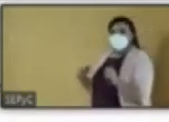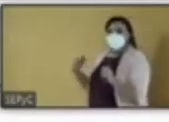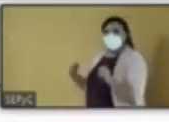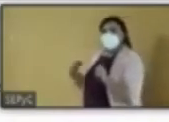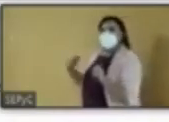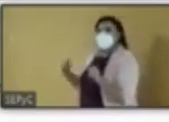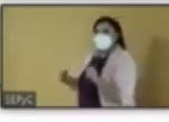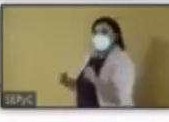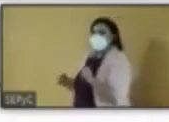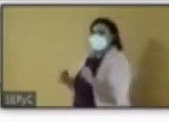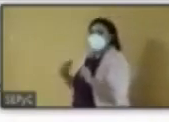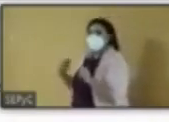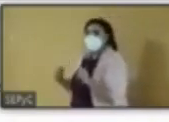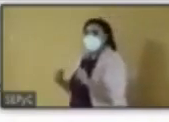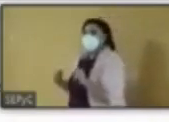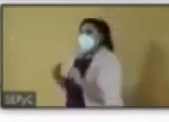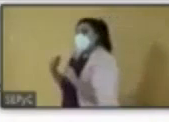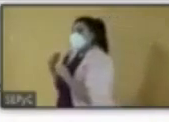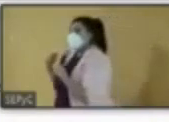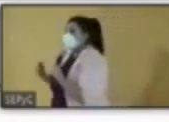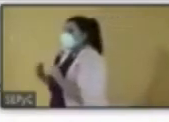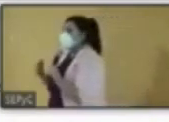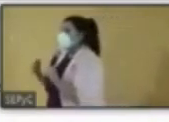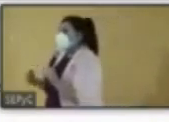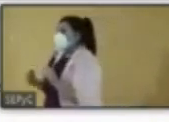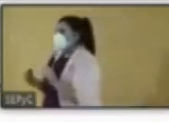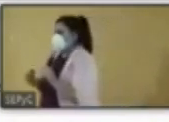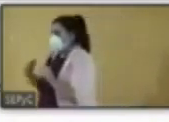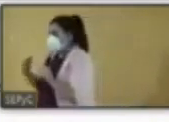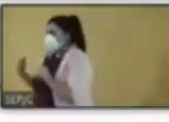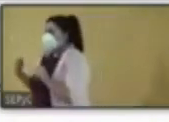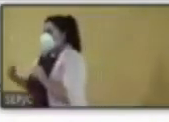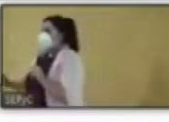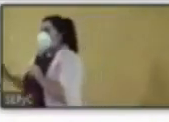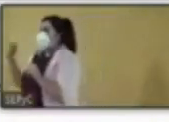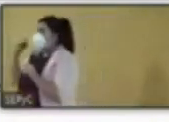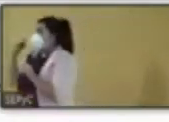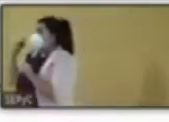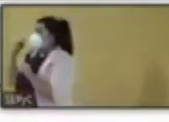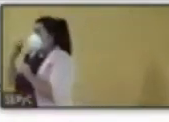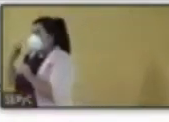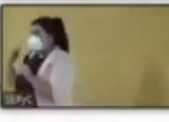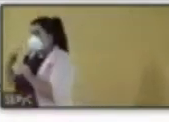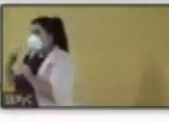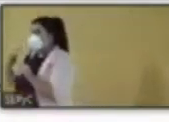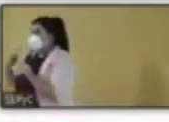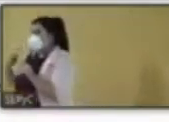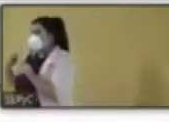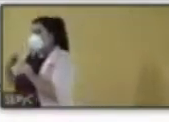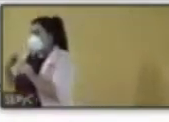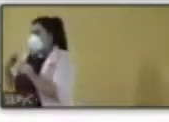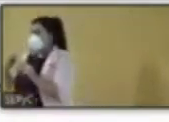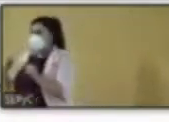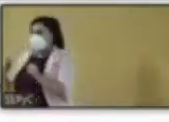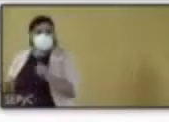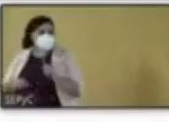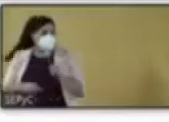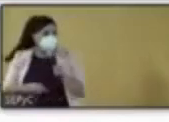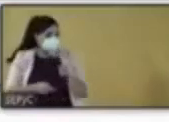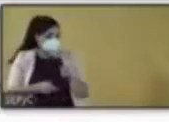o los ingresos netos de la pareja y del dependiente económico, si es que lo tuvieran, vamos a conjuntar esos ingresos de